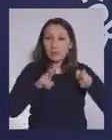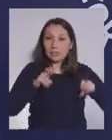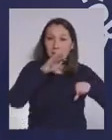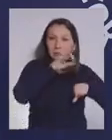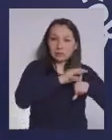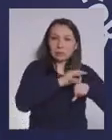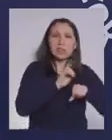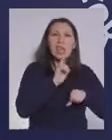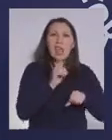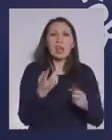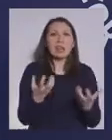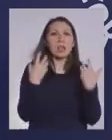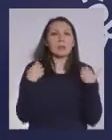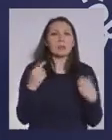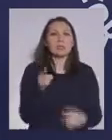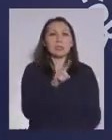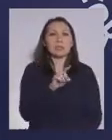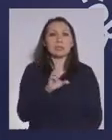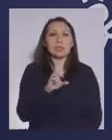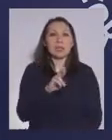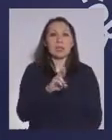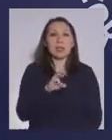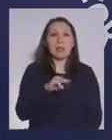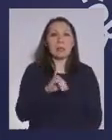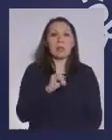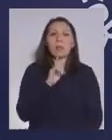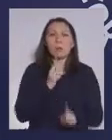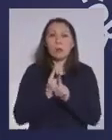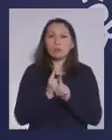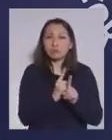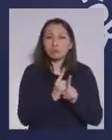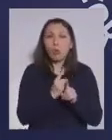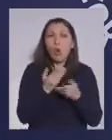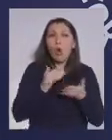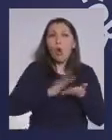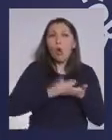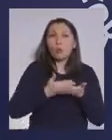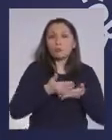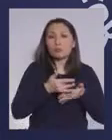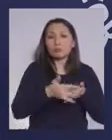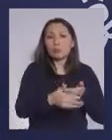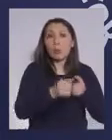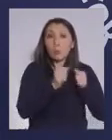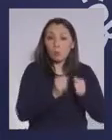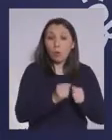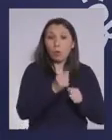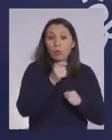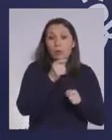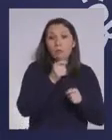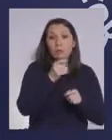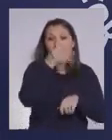tecnológica la realiza la seremi de salud pero el seguimiento ideológico cuando el riesgo de contagio es dentro del trabajo el